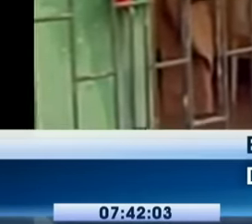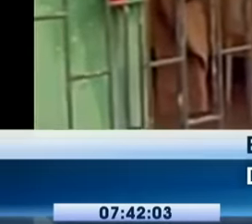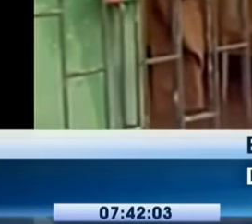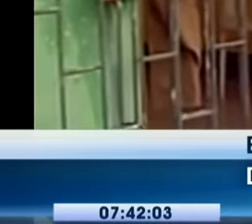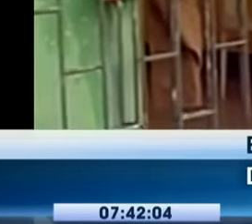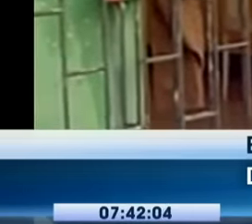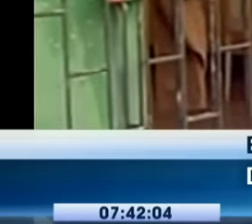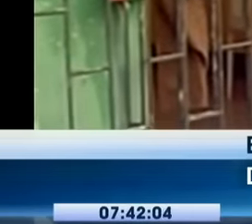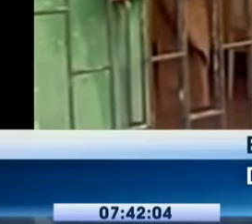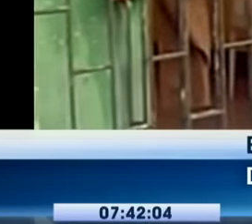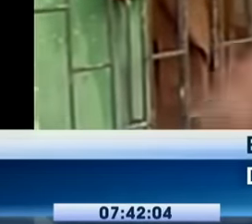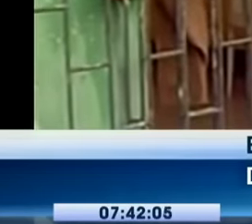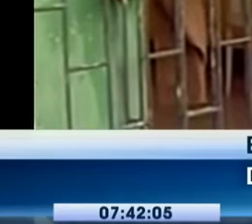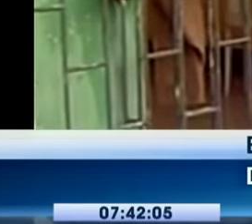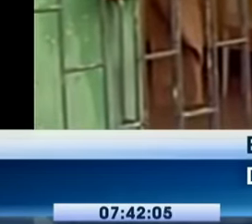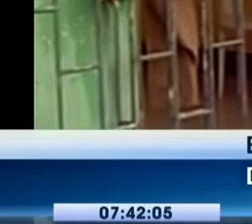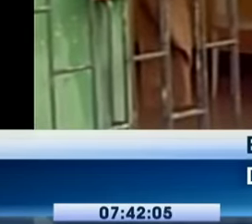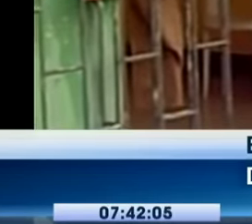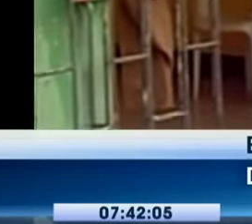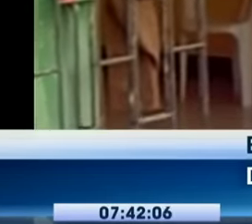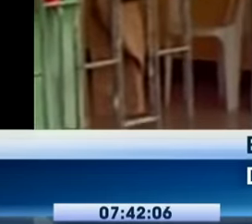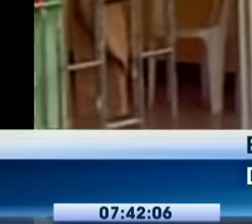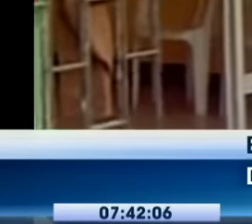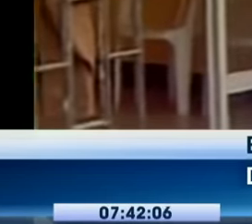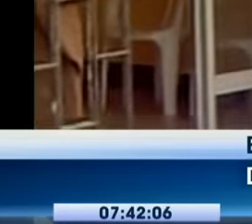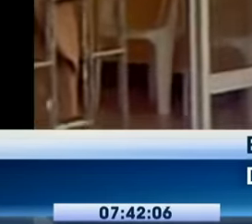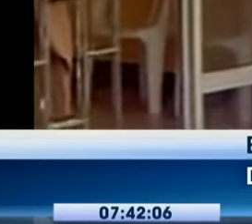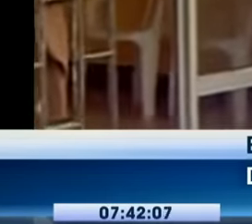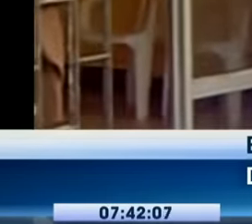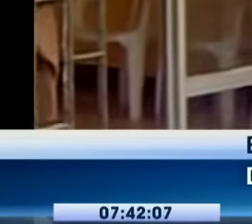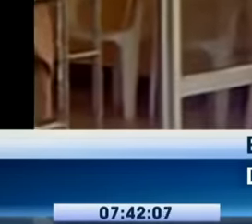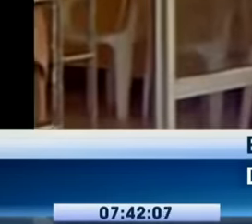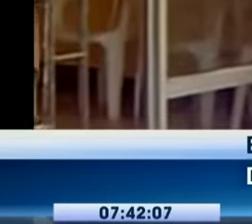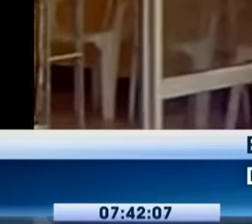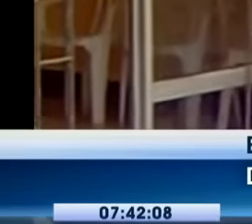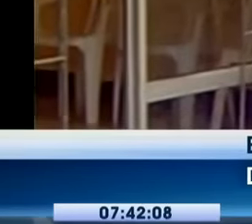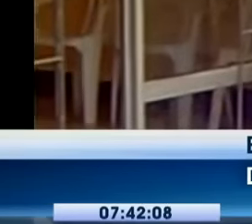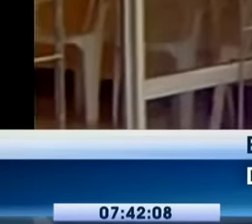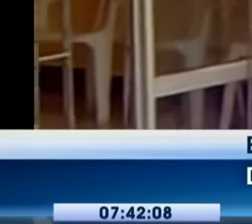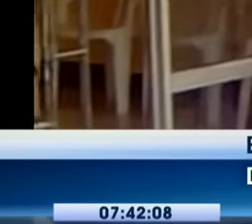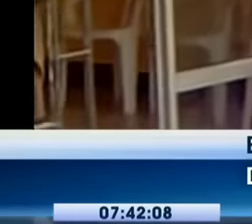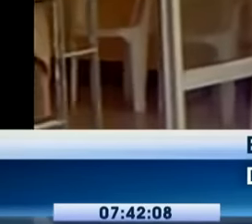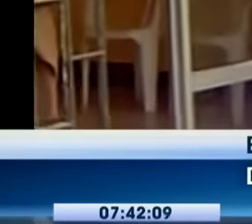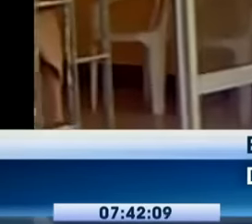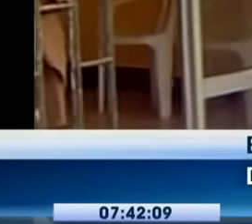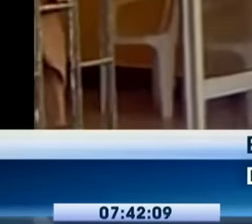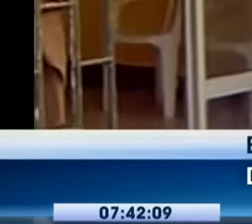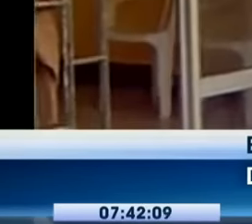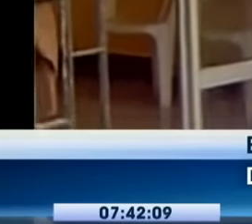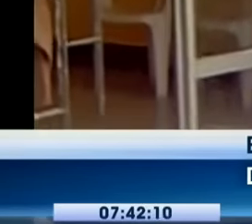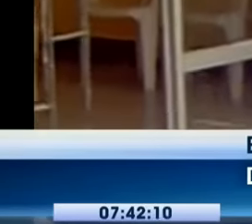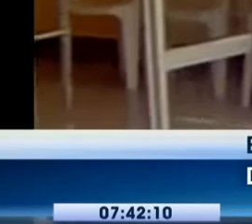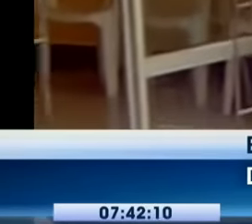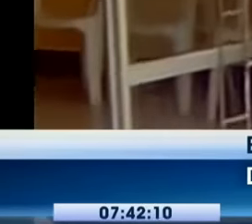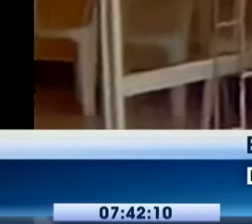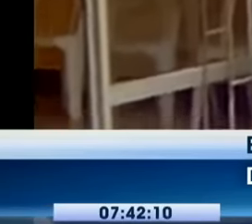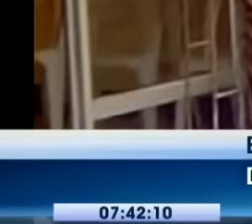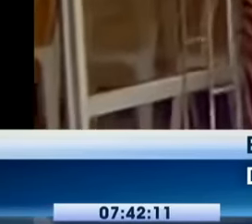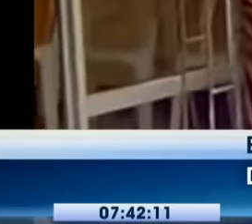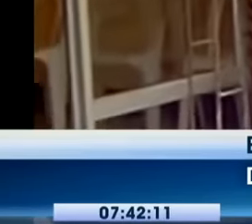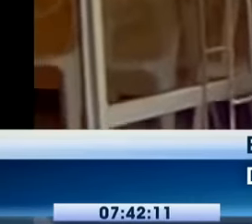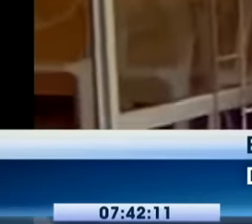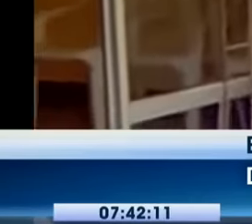prestado. Este local ha sido prestado para tal efecto porque los padres viven a unos cuantos metros más